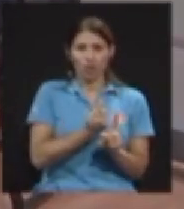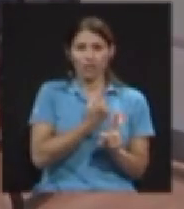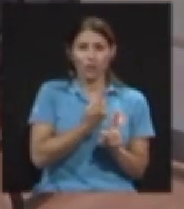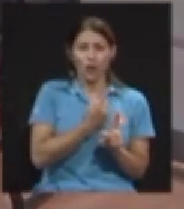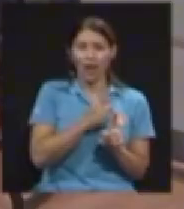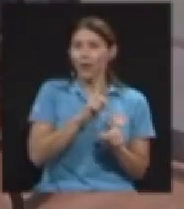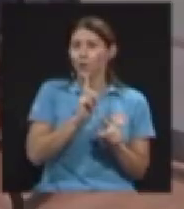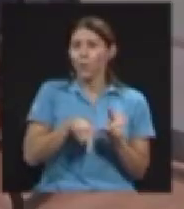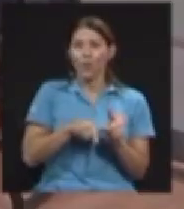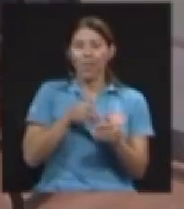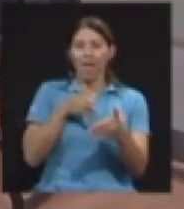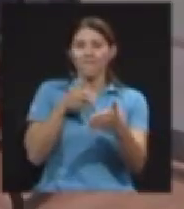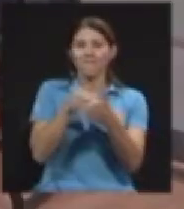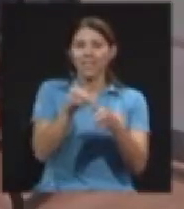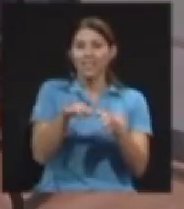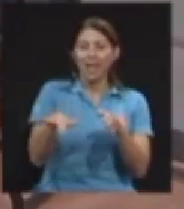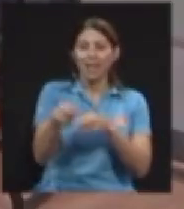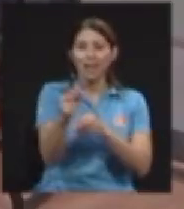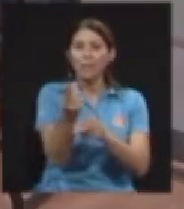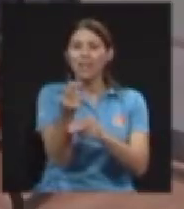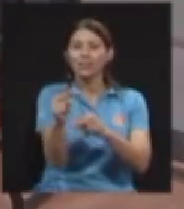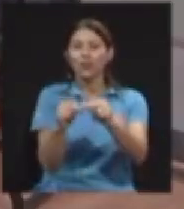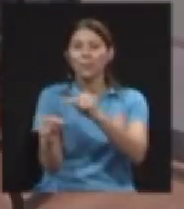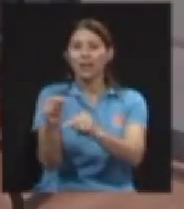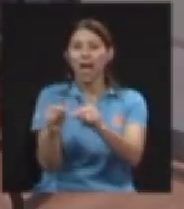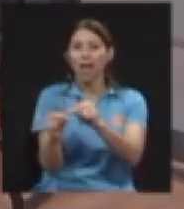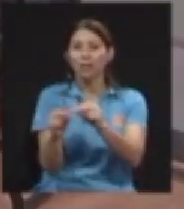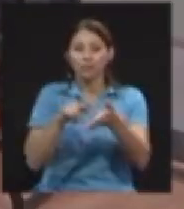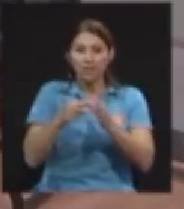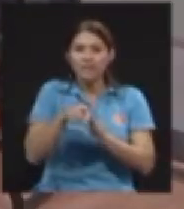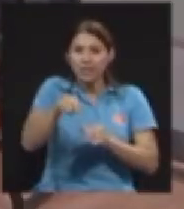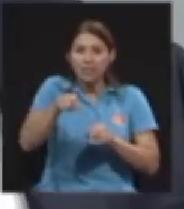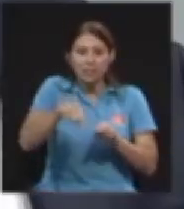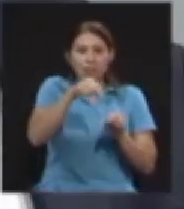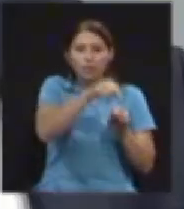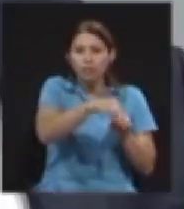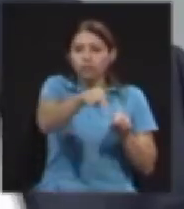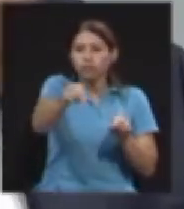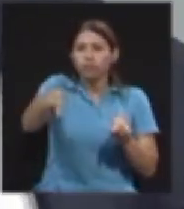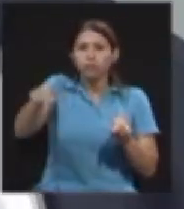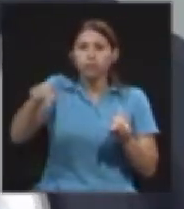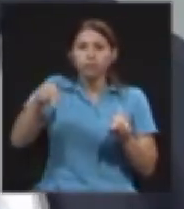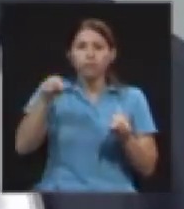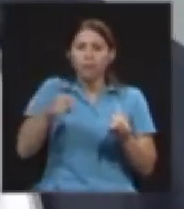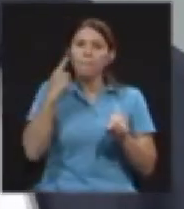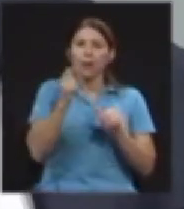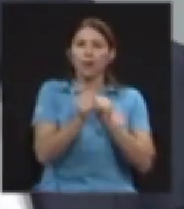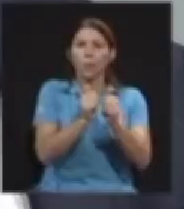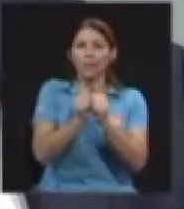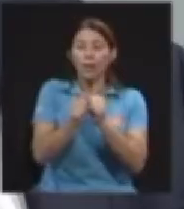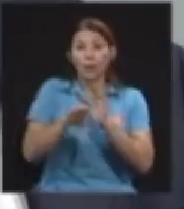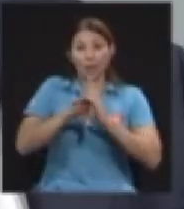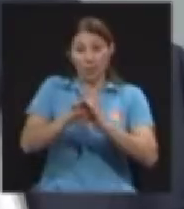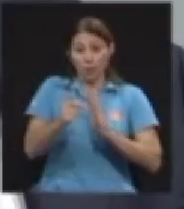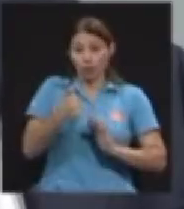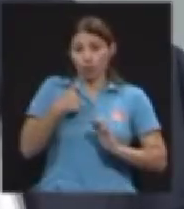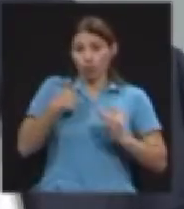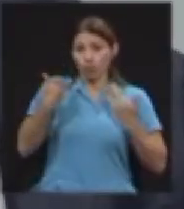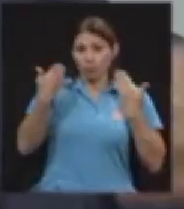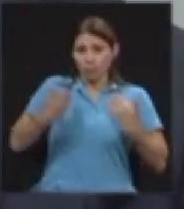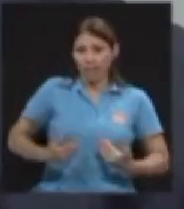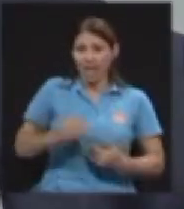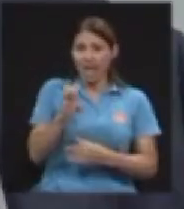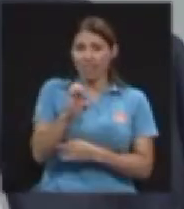significa competencia perfecta, o un consumidor por sí solo no puede afectar el precio del mercado. Yo, Edgar Robles, les digo a mis estudiantes, puedo ir en este